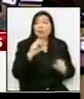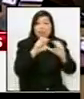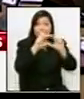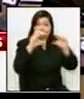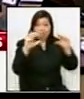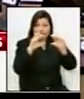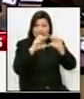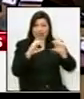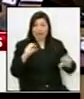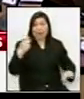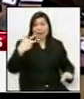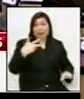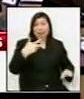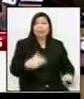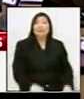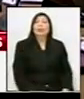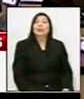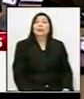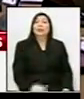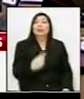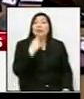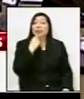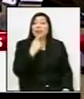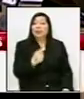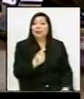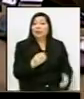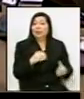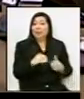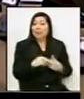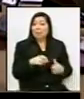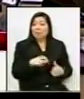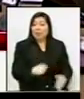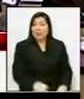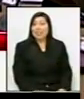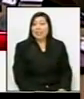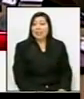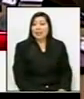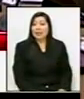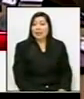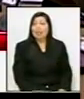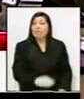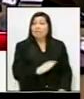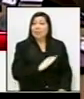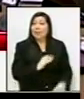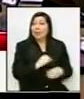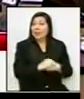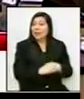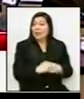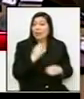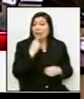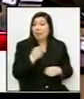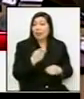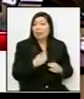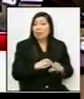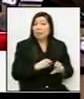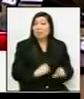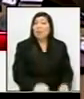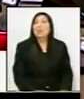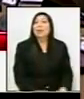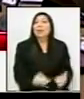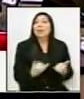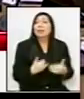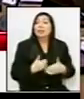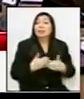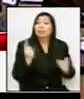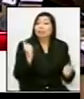dice que en caso de resolución acusatoria de contenido penal, el fiscal de la Nación formula denuncia ante la Corte Suprema. O sea, esto pasa